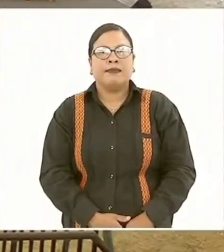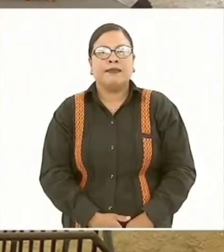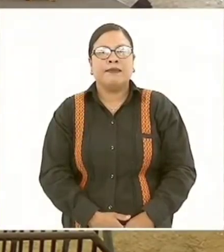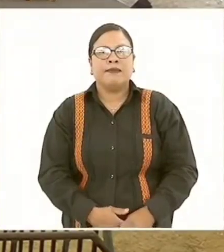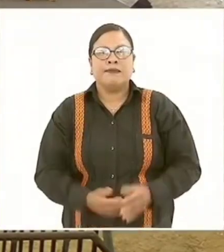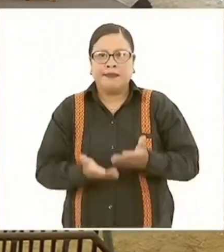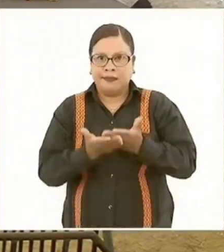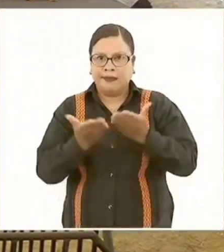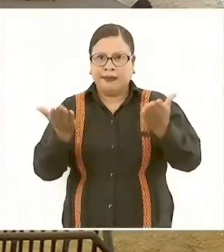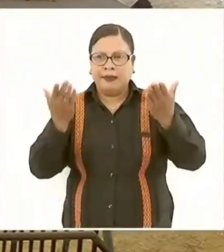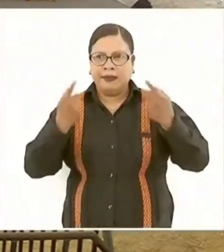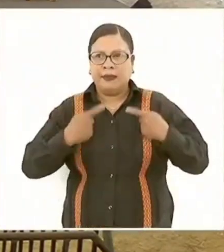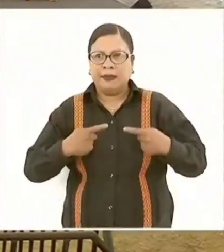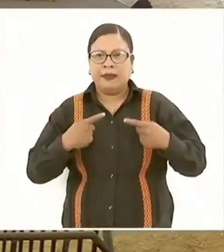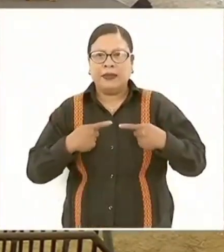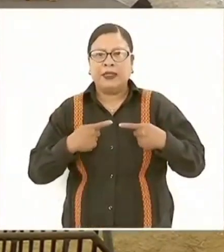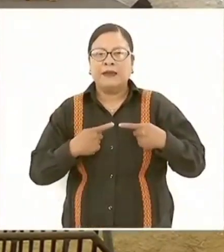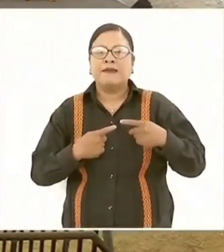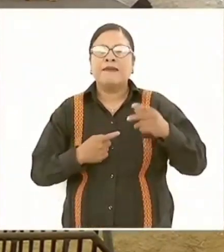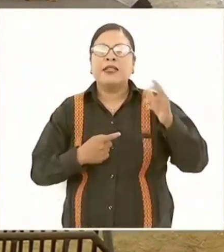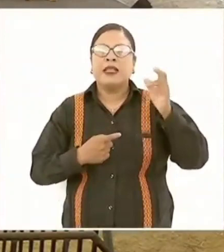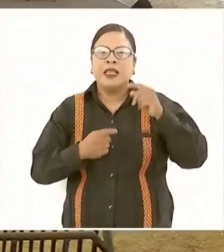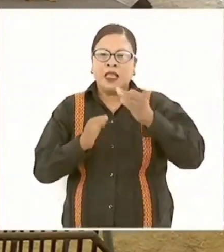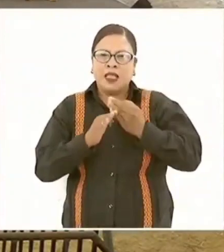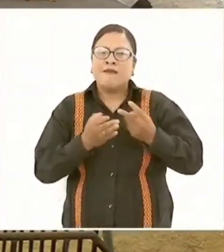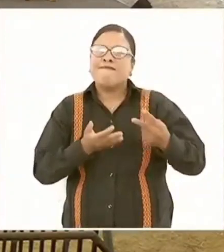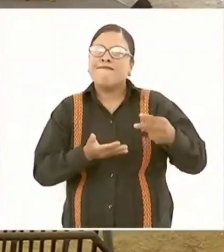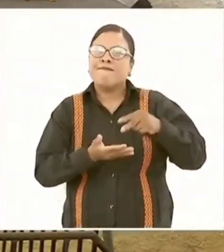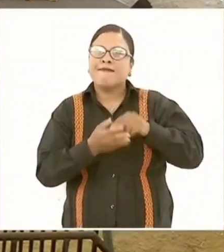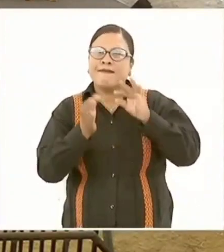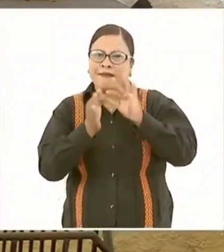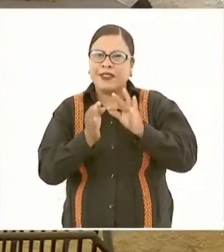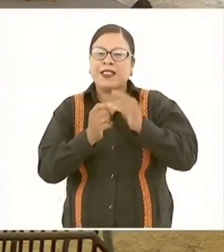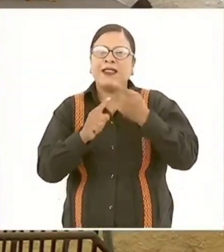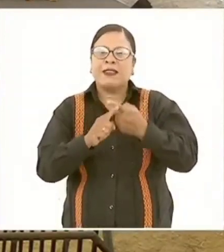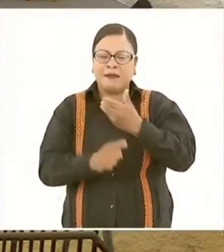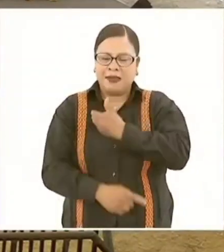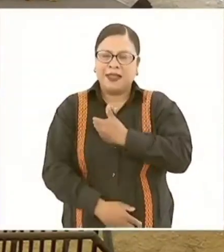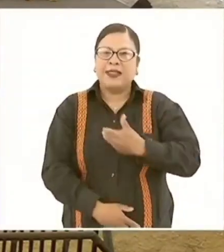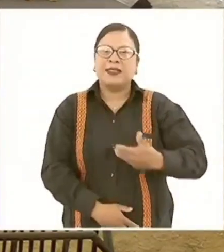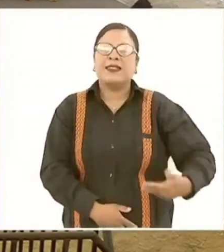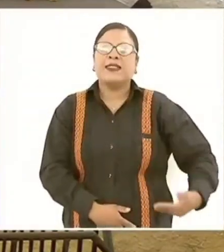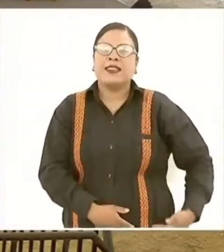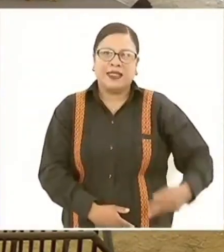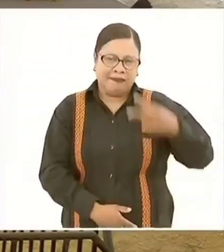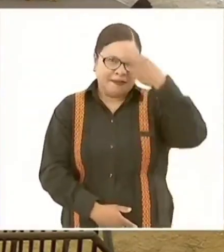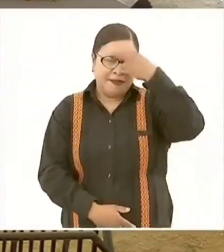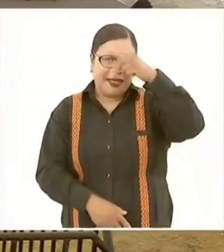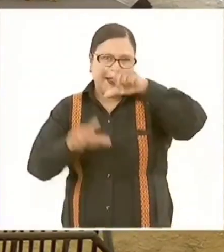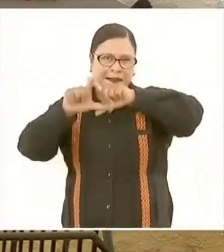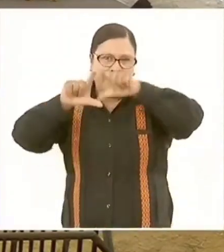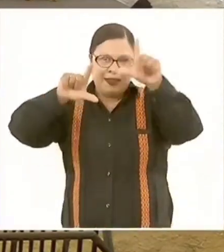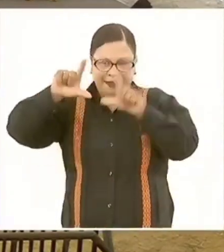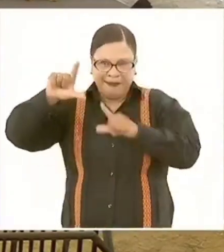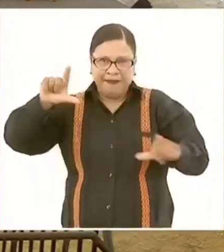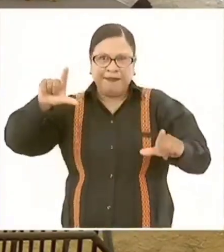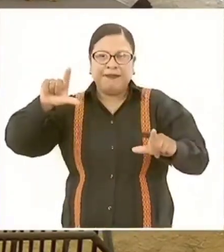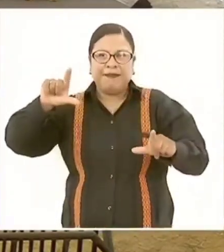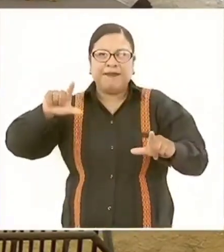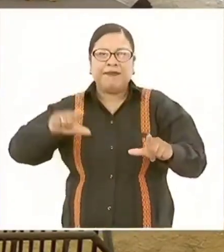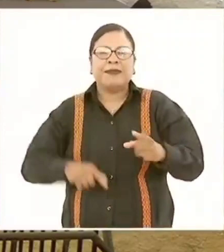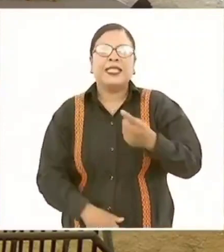Estimado público, escuchemos el mensaje que nos dirige el presidente constitucional de los Estados Unidos